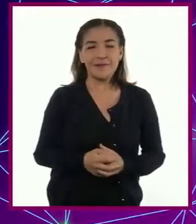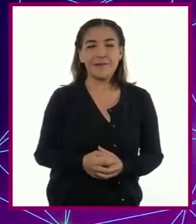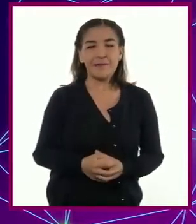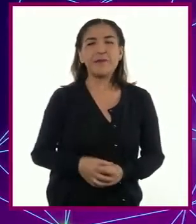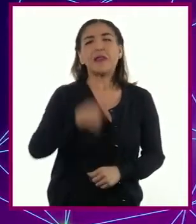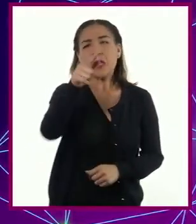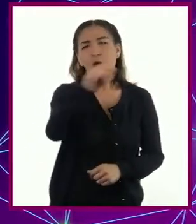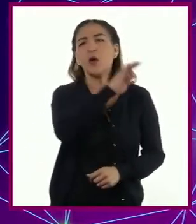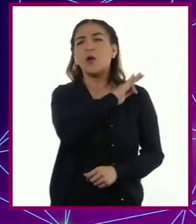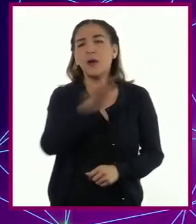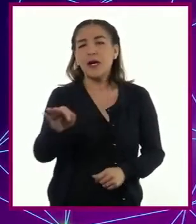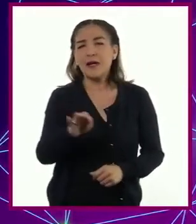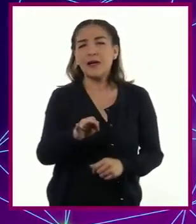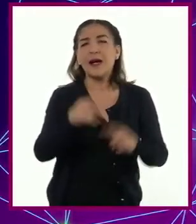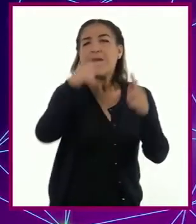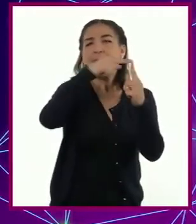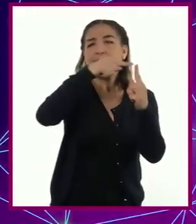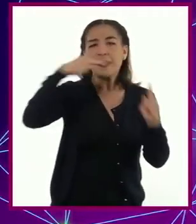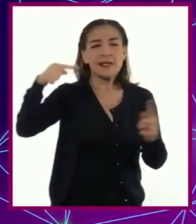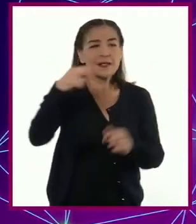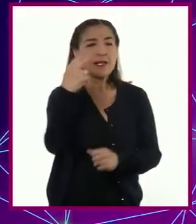posible dividirlo entre 2?